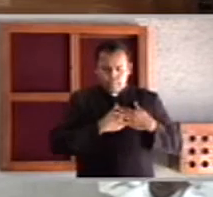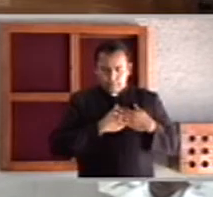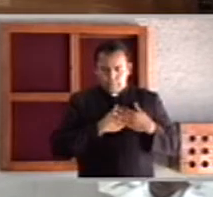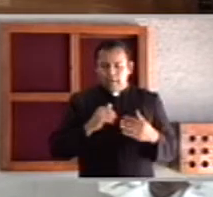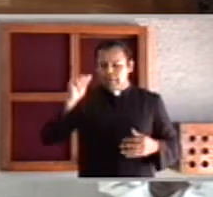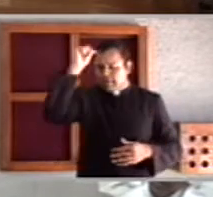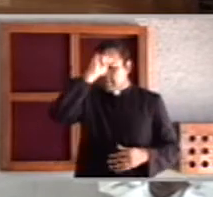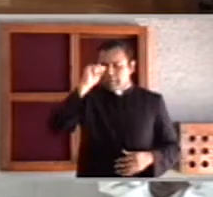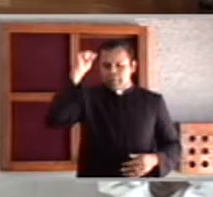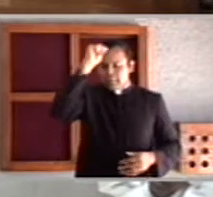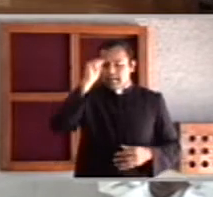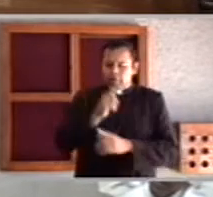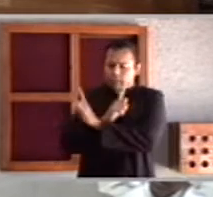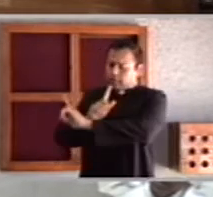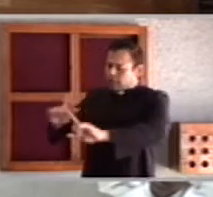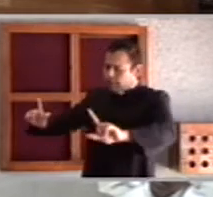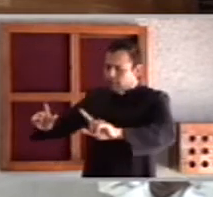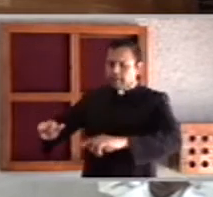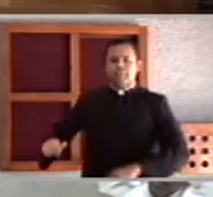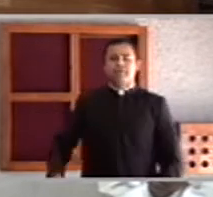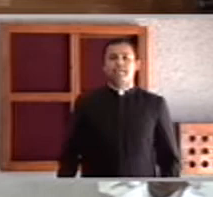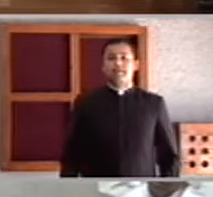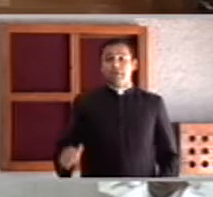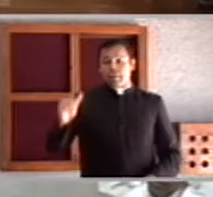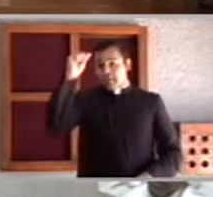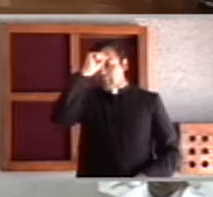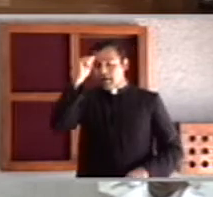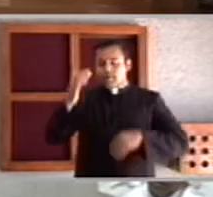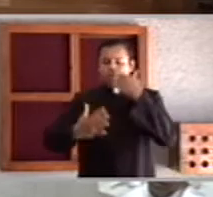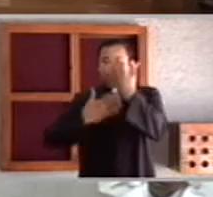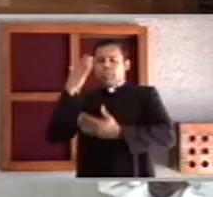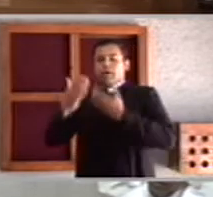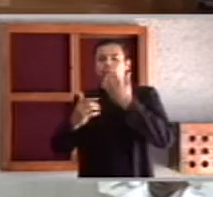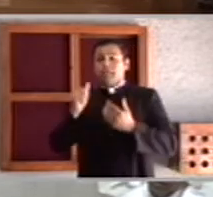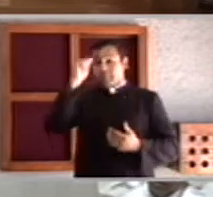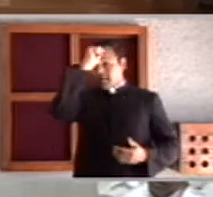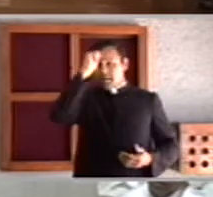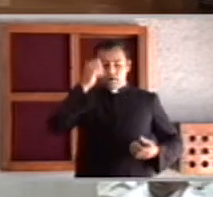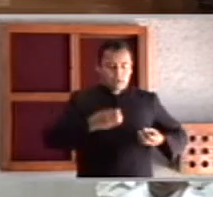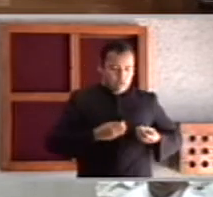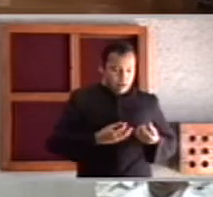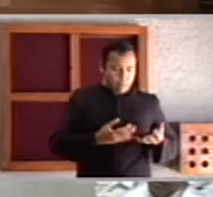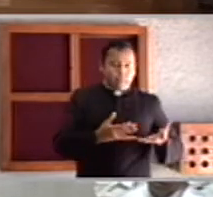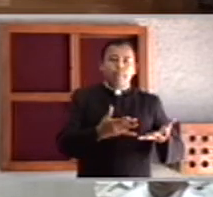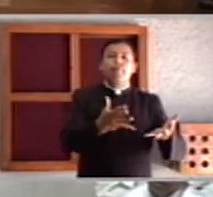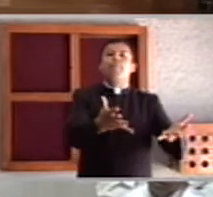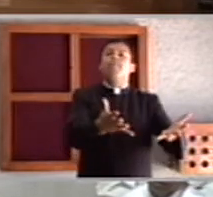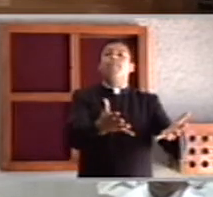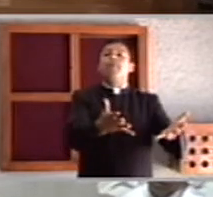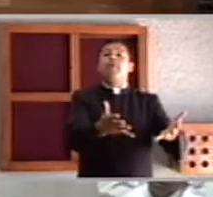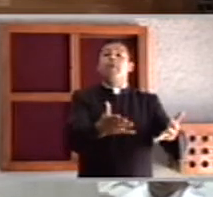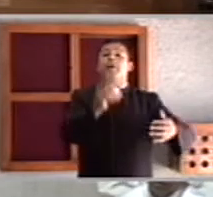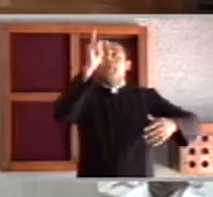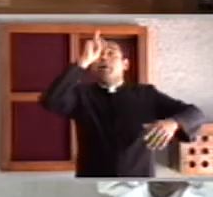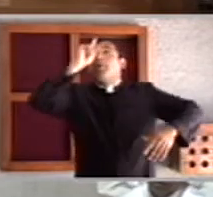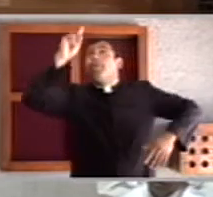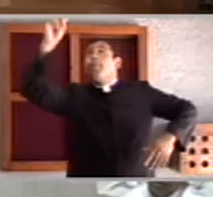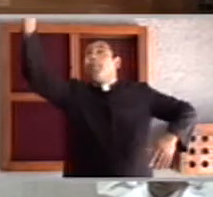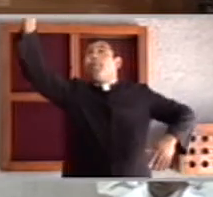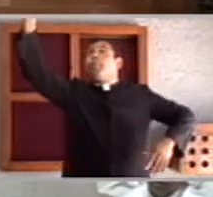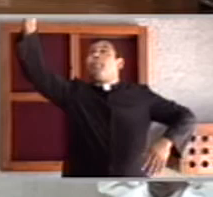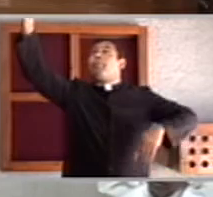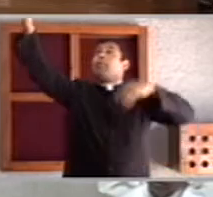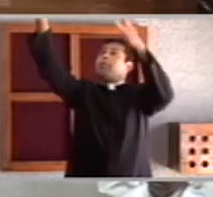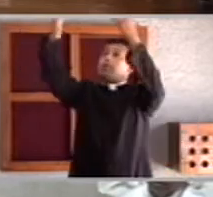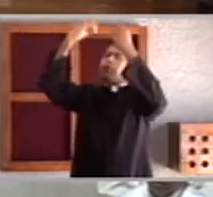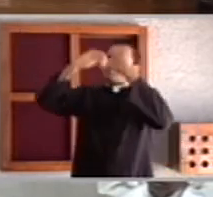sacerdotes libres, alegres y misericordiosos. Que Dios nos